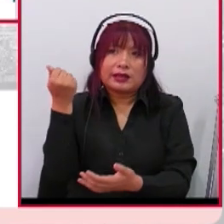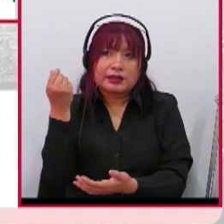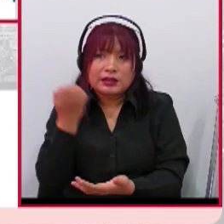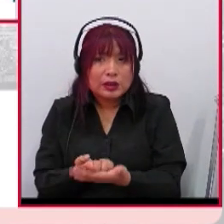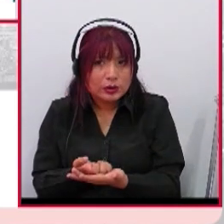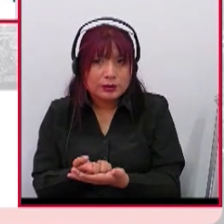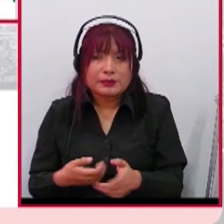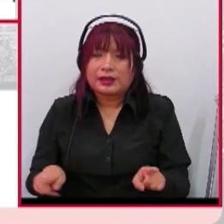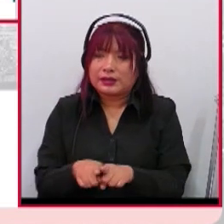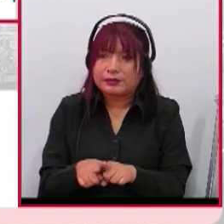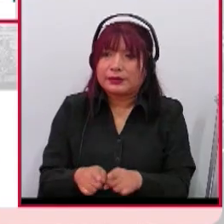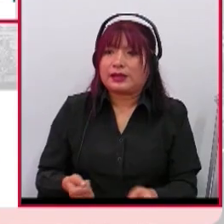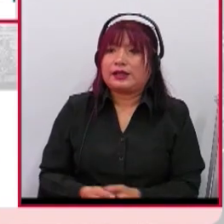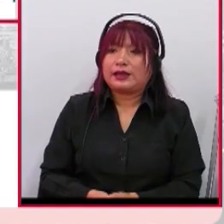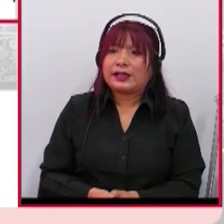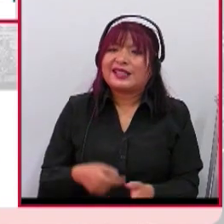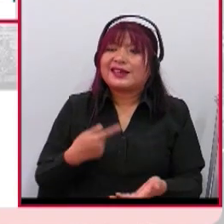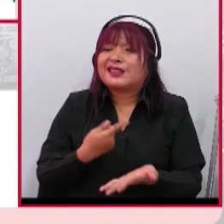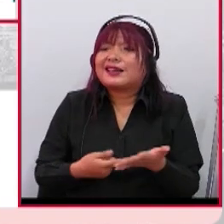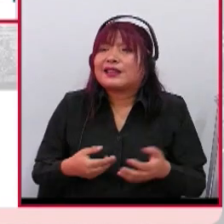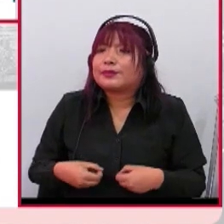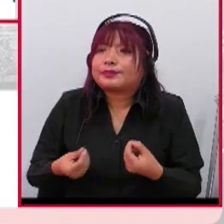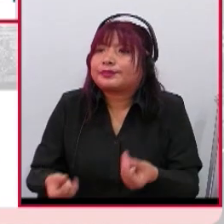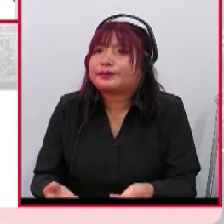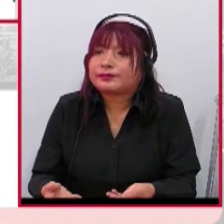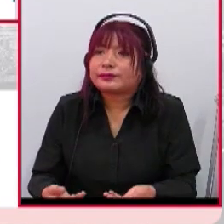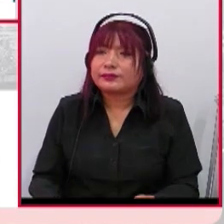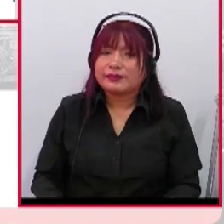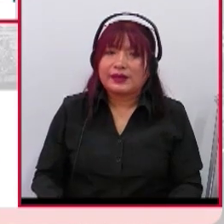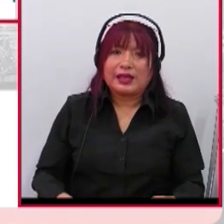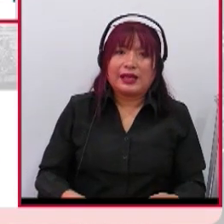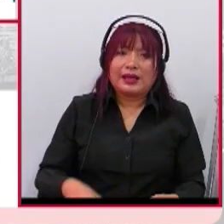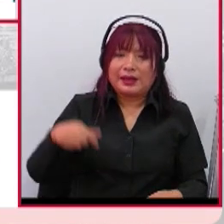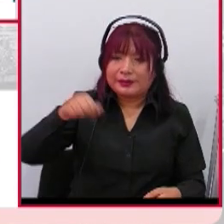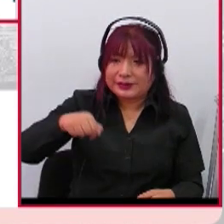Finalmente, ¿qué le dejamos a la industria?